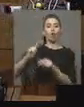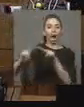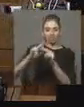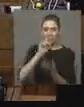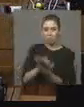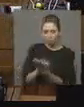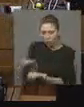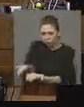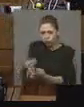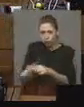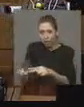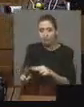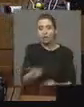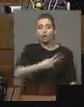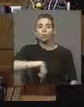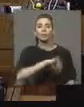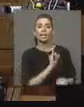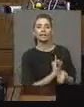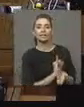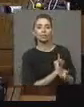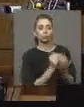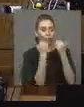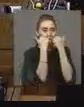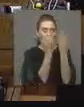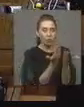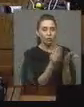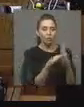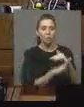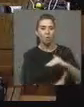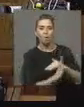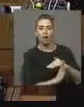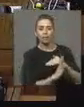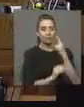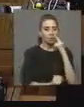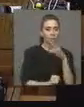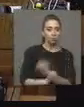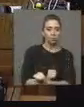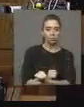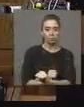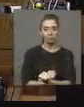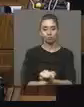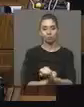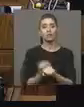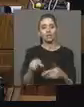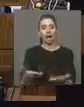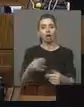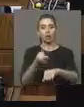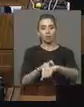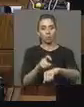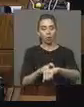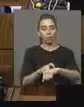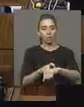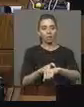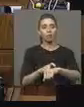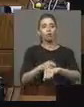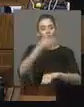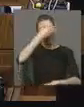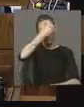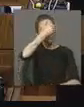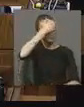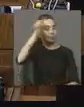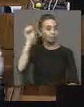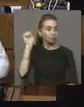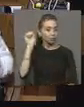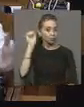evidente, sino porque nuestra institucionalidad es vergonzosamente precaria para poder detectarlo. Llegó el momento de quitarnos la venda en los ojos.